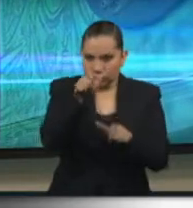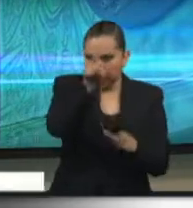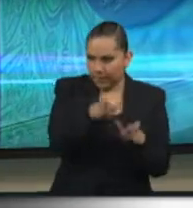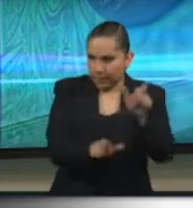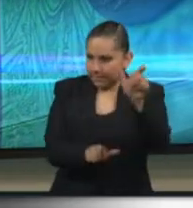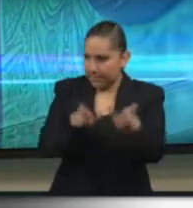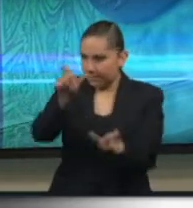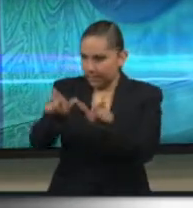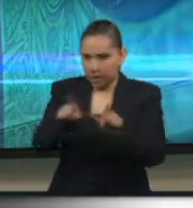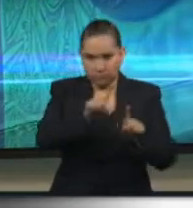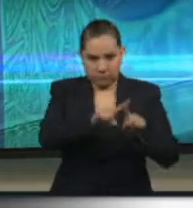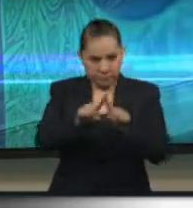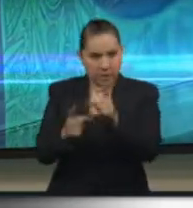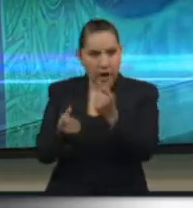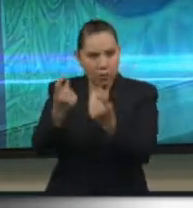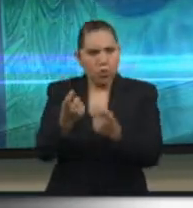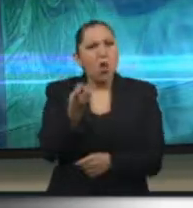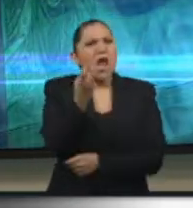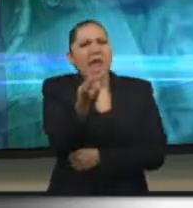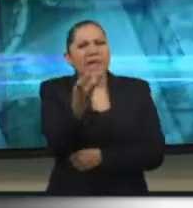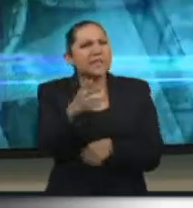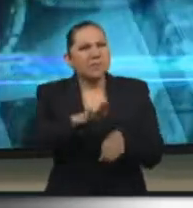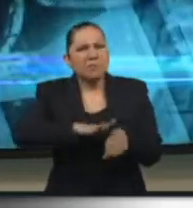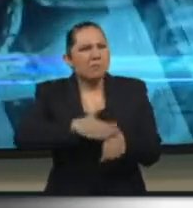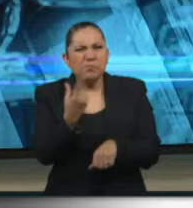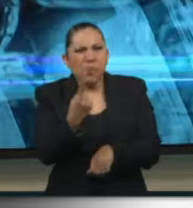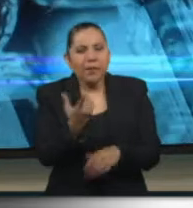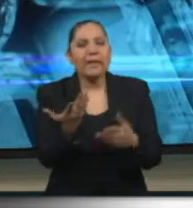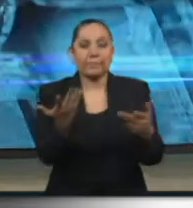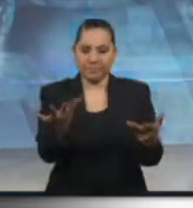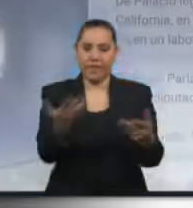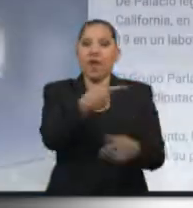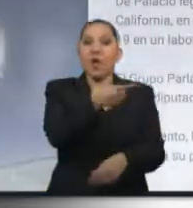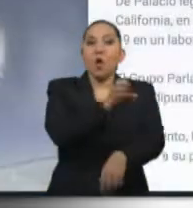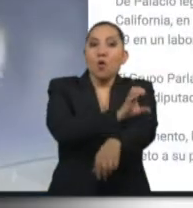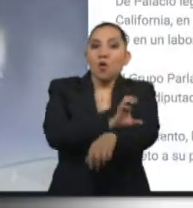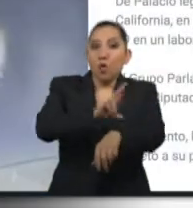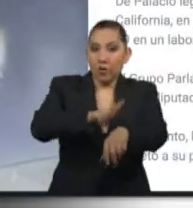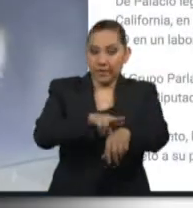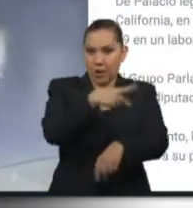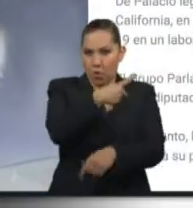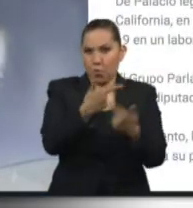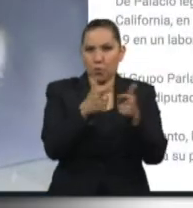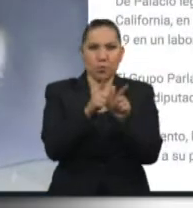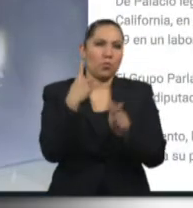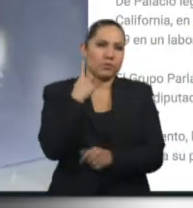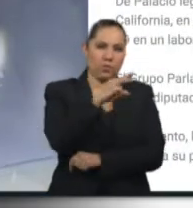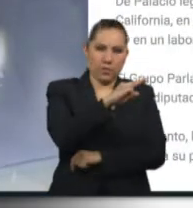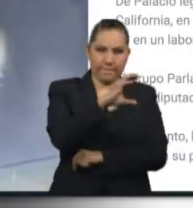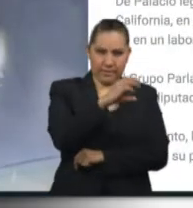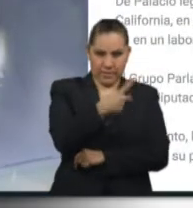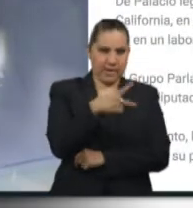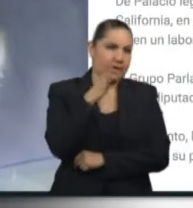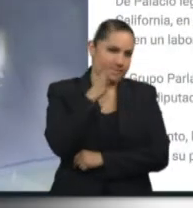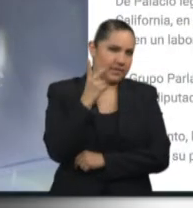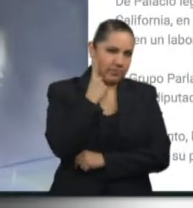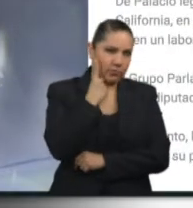Y esto es congruente porque, mire, a través de un comunicado, el coordinador de Movimiento Ciudadano aquí en la Cámara de Diputados, Tonatiu